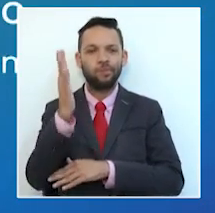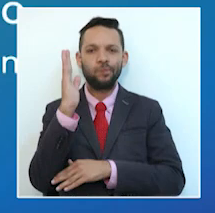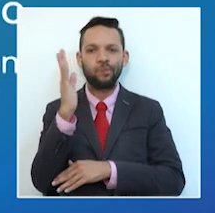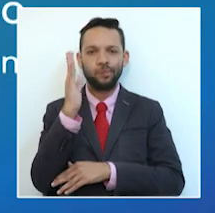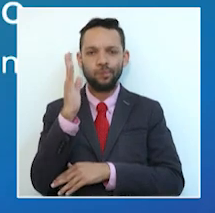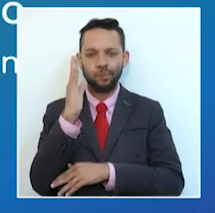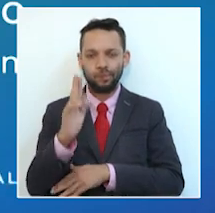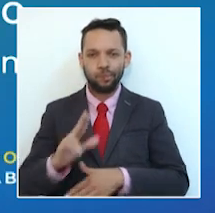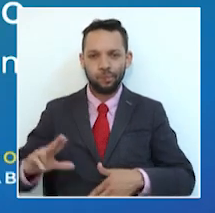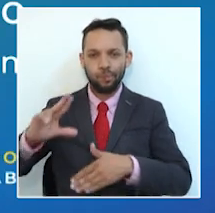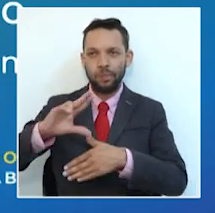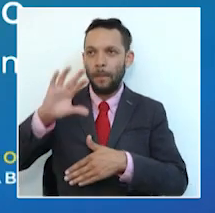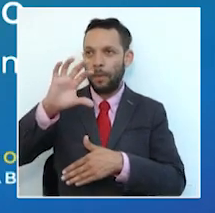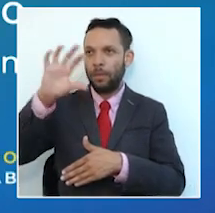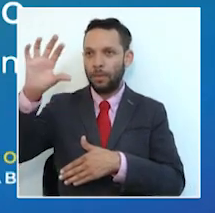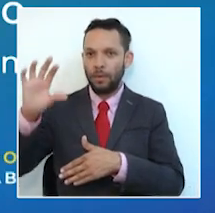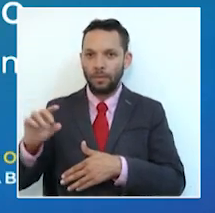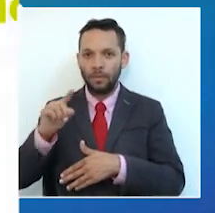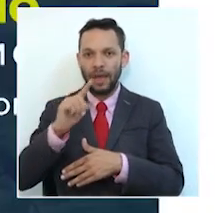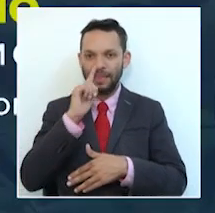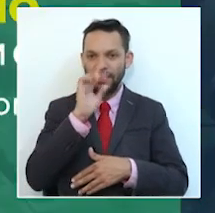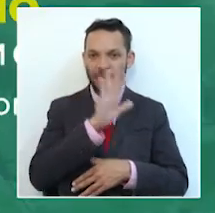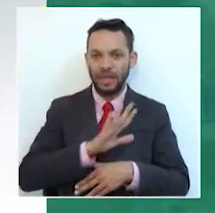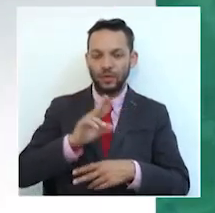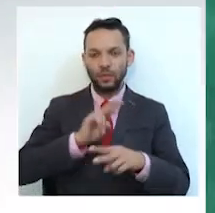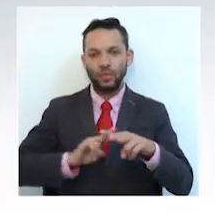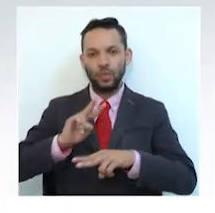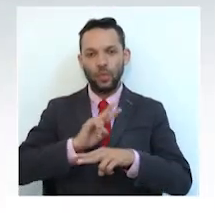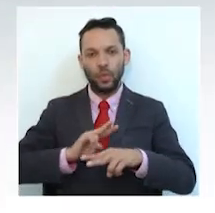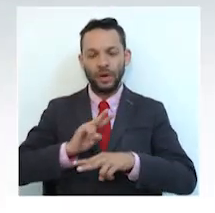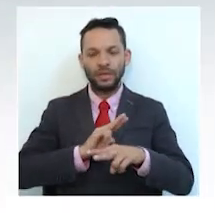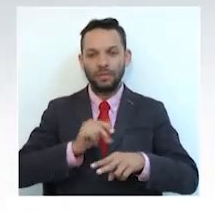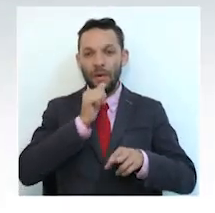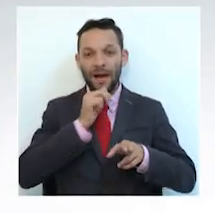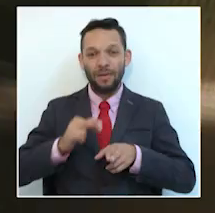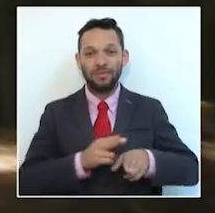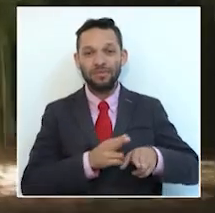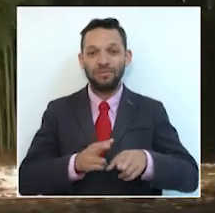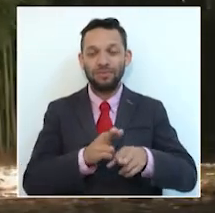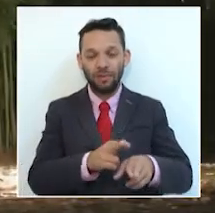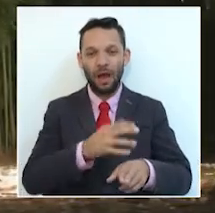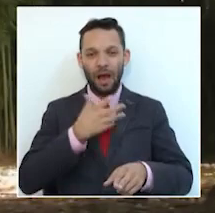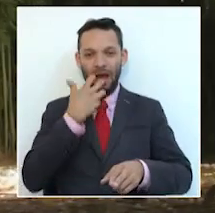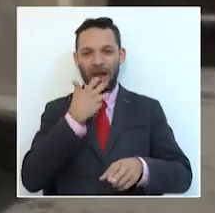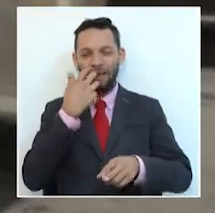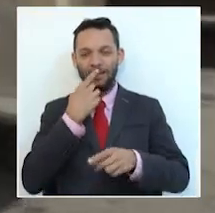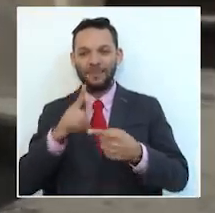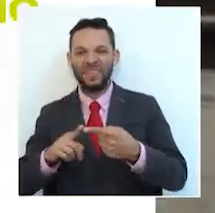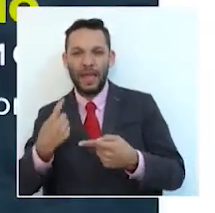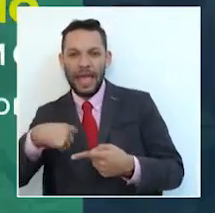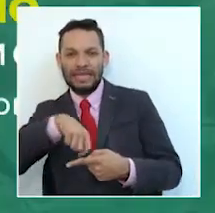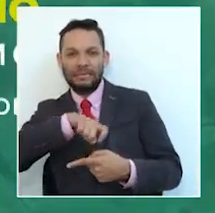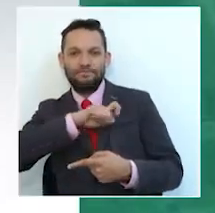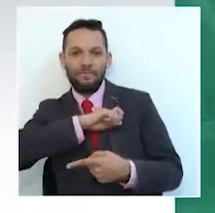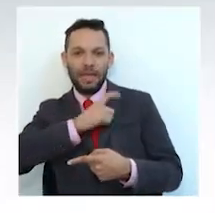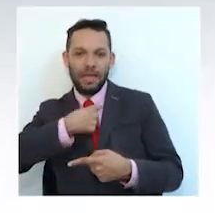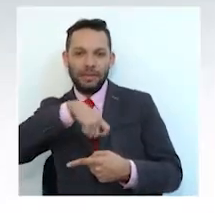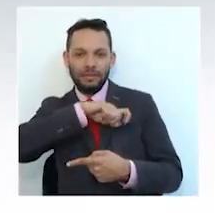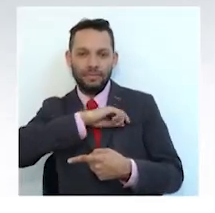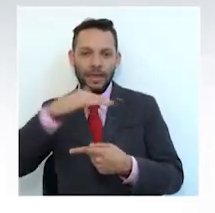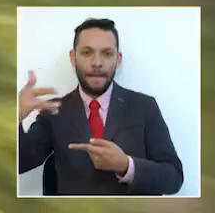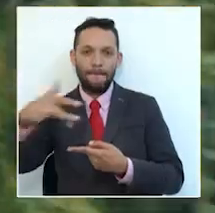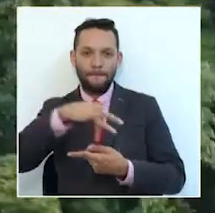y cuarto nacional de turismo de bienestar y termalismo españa es nuestro país invitado y como destino nacional